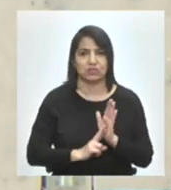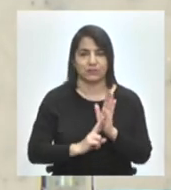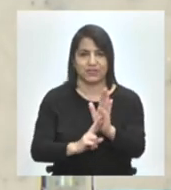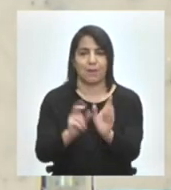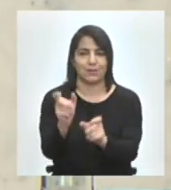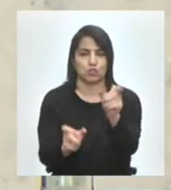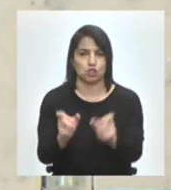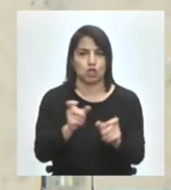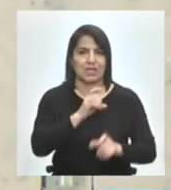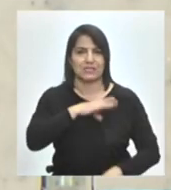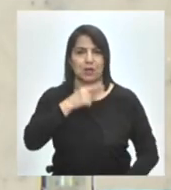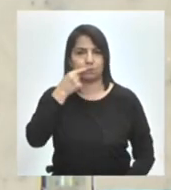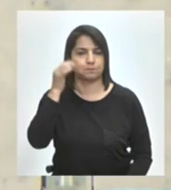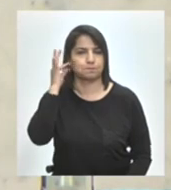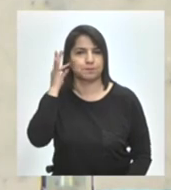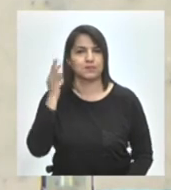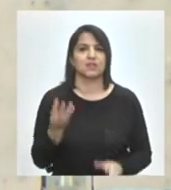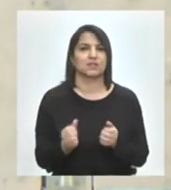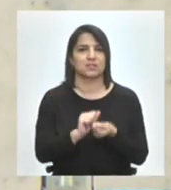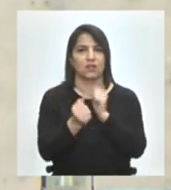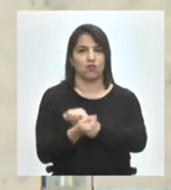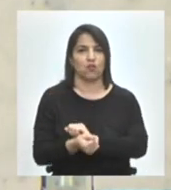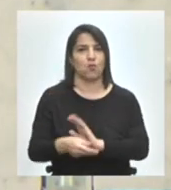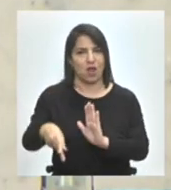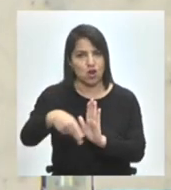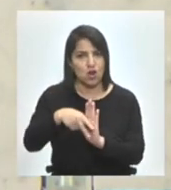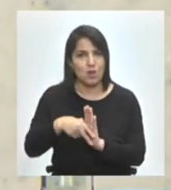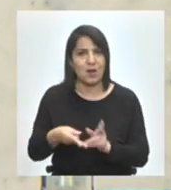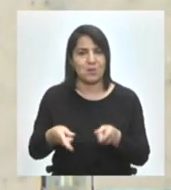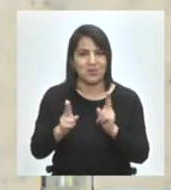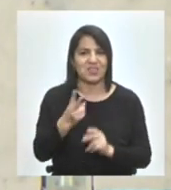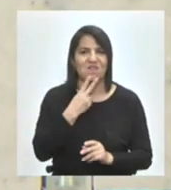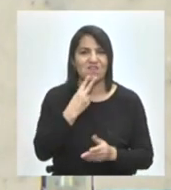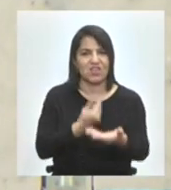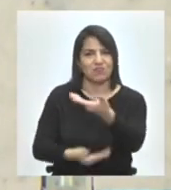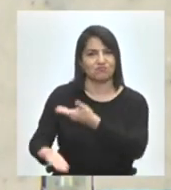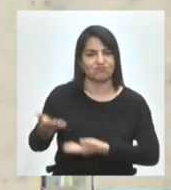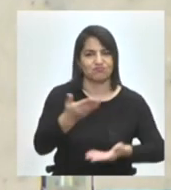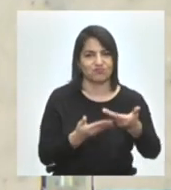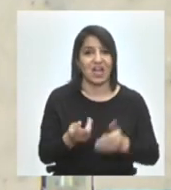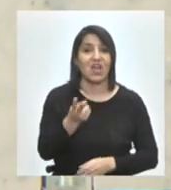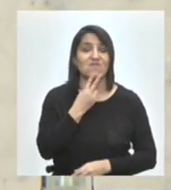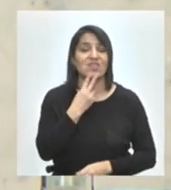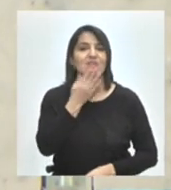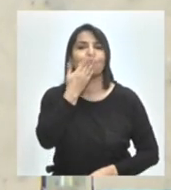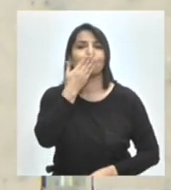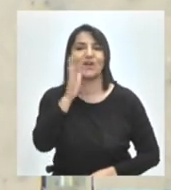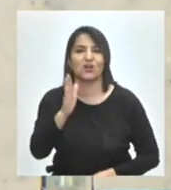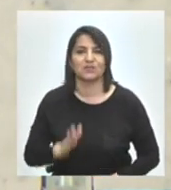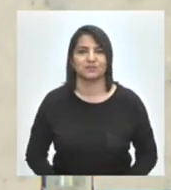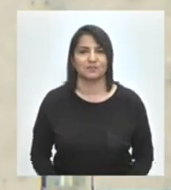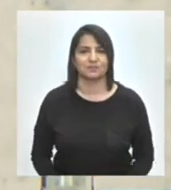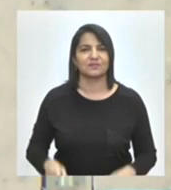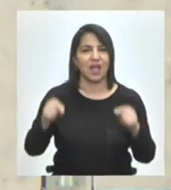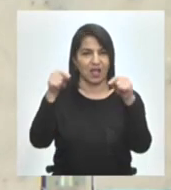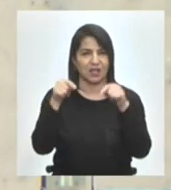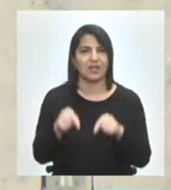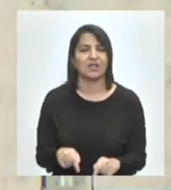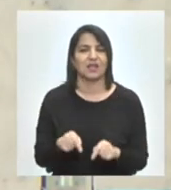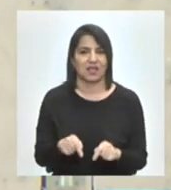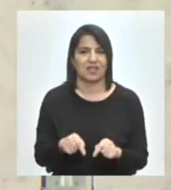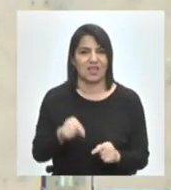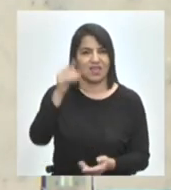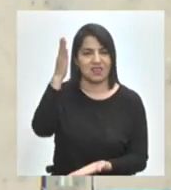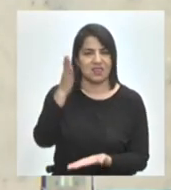transforma en normas que permiten nuestra vida en común. Para que esa vida sea mejor, aquí tenemos